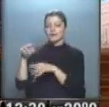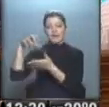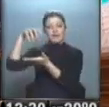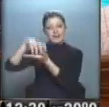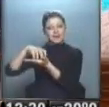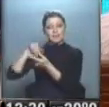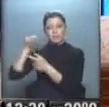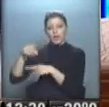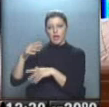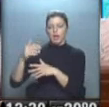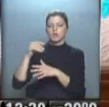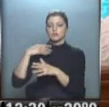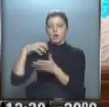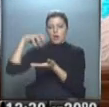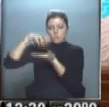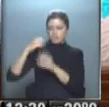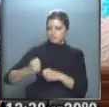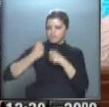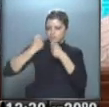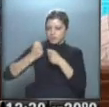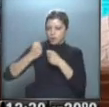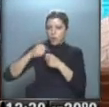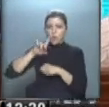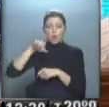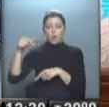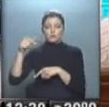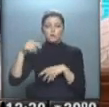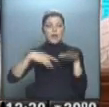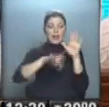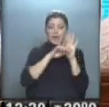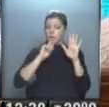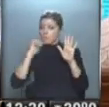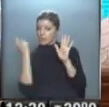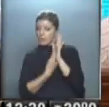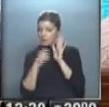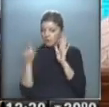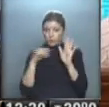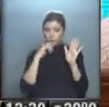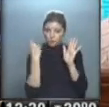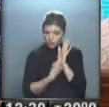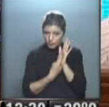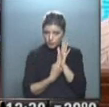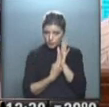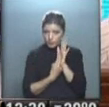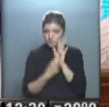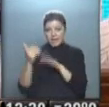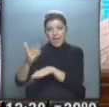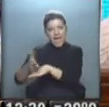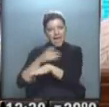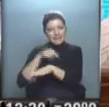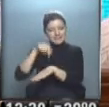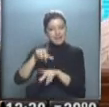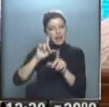abuso de posición dominante o cualquier otra violación a las disposiciones de la Ley de Defensa de la Competencia anteriores a esa